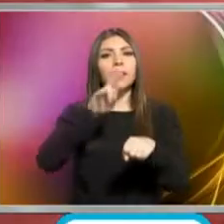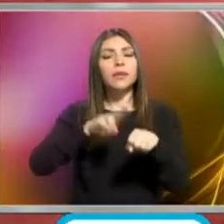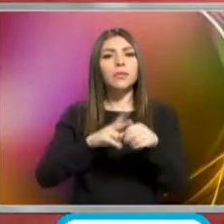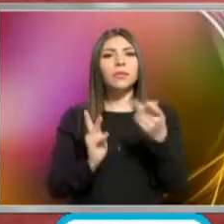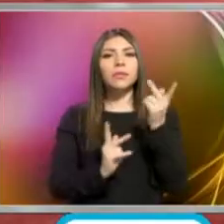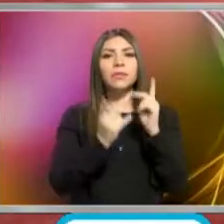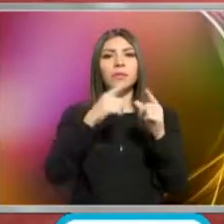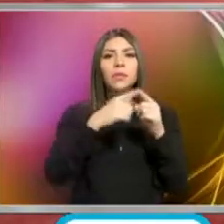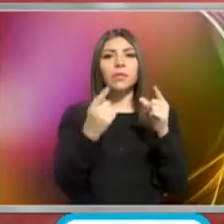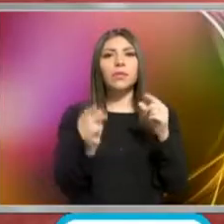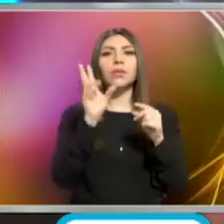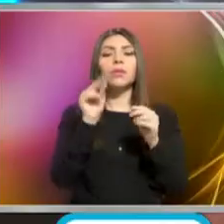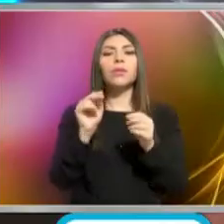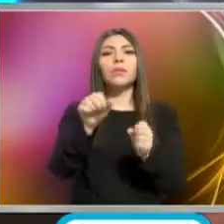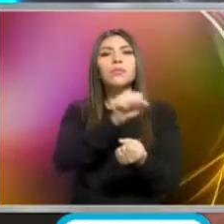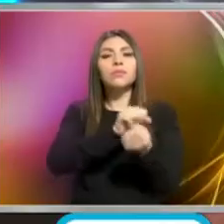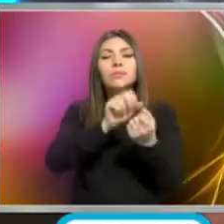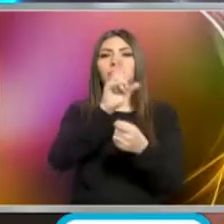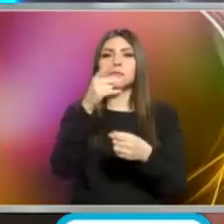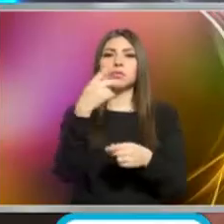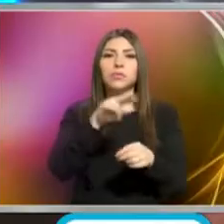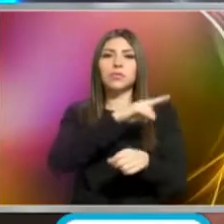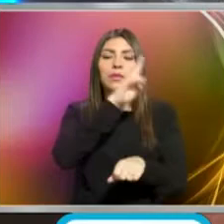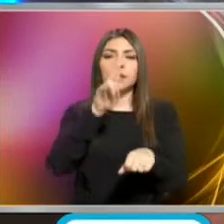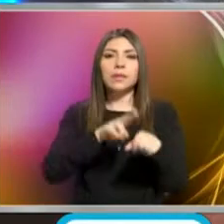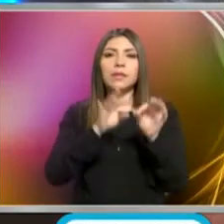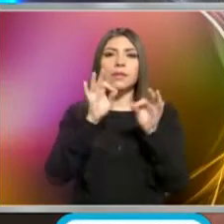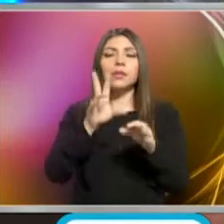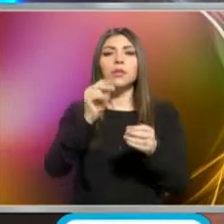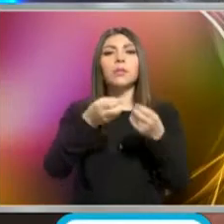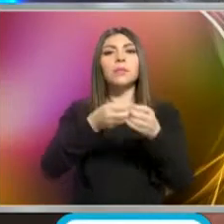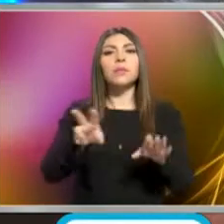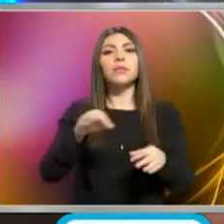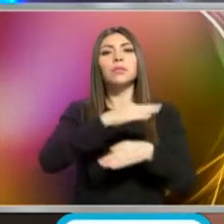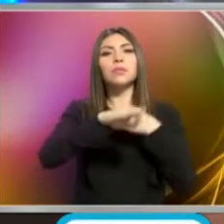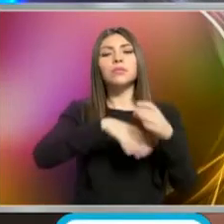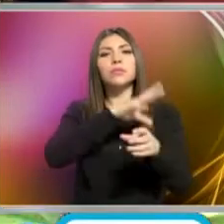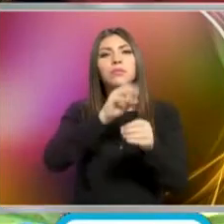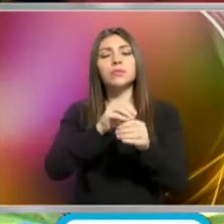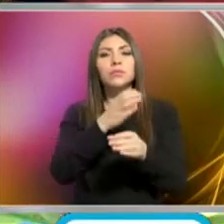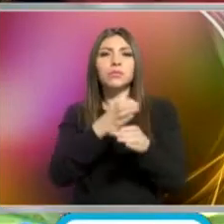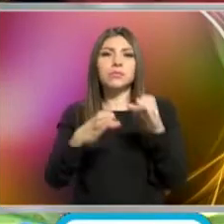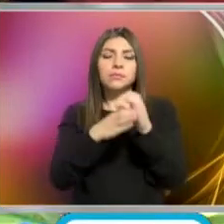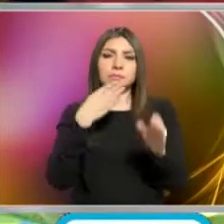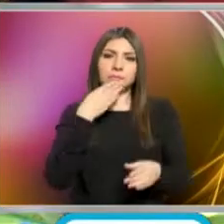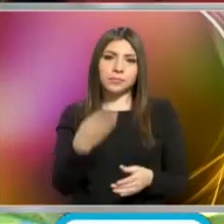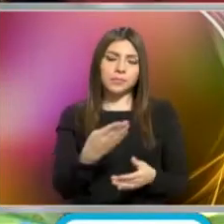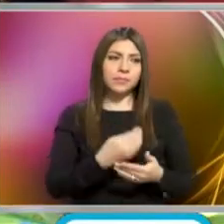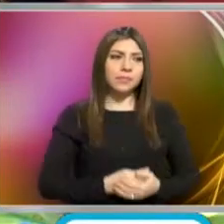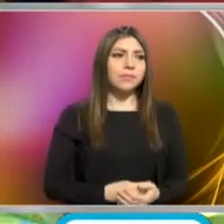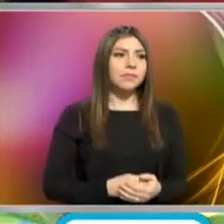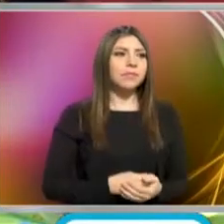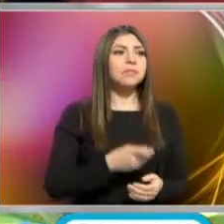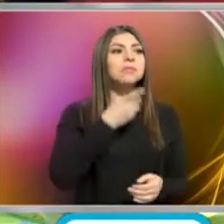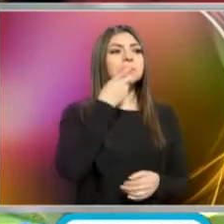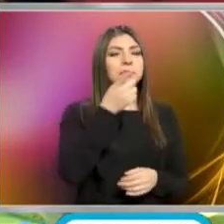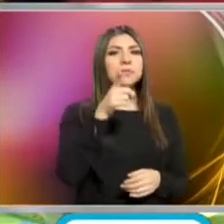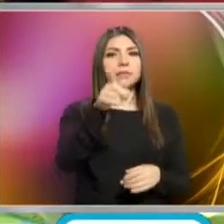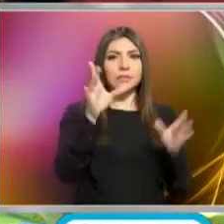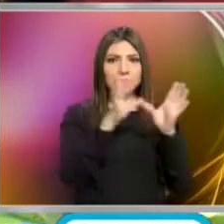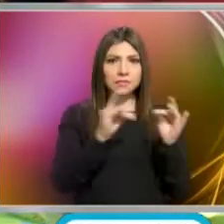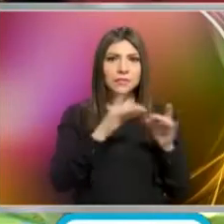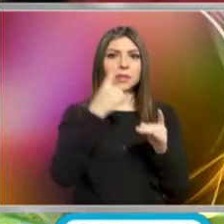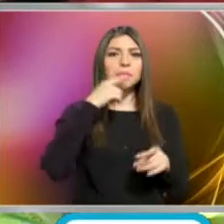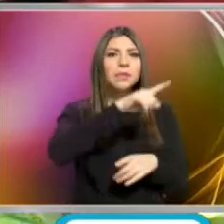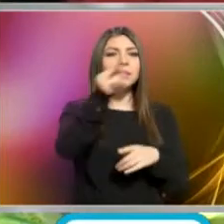no pierda todas sus propiedades. ¿Para qué nos sirve entonces? Danos una lista de beneficios para que todos en casa empiecen a decir, a mí me conviene